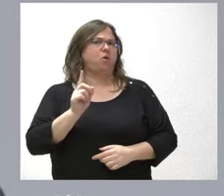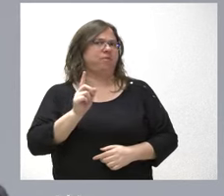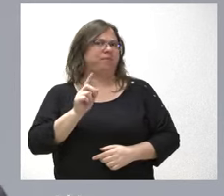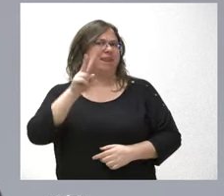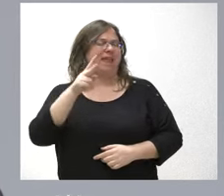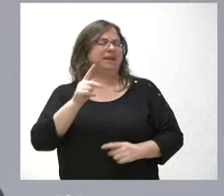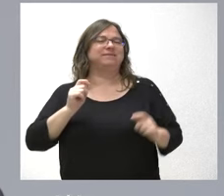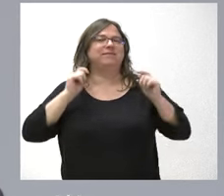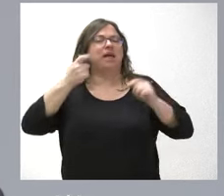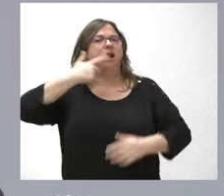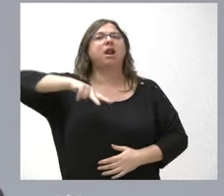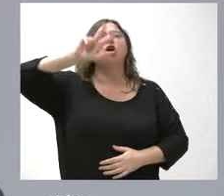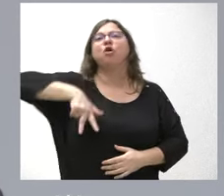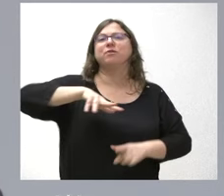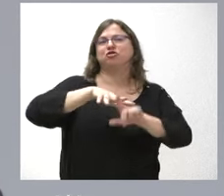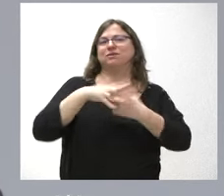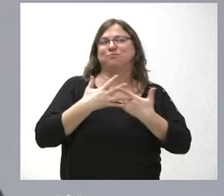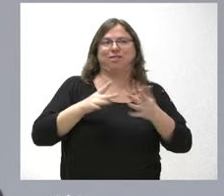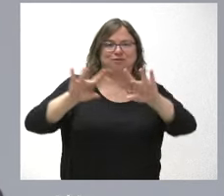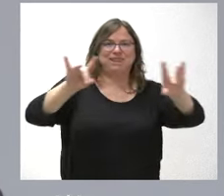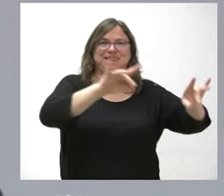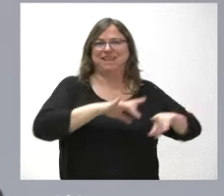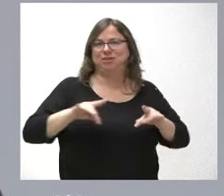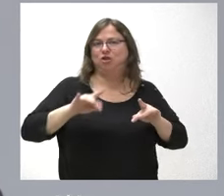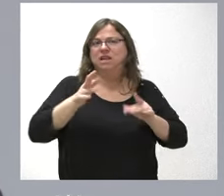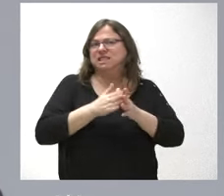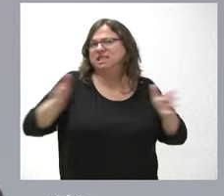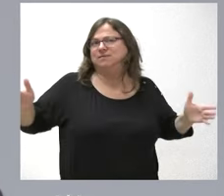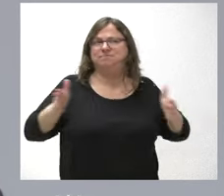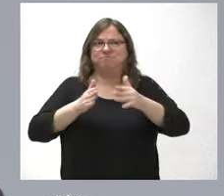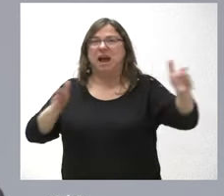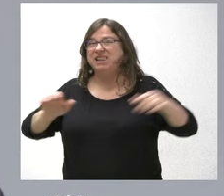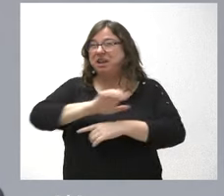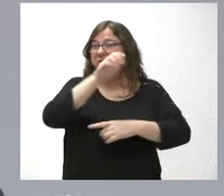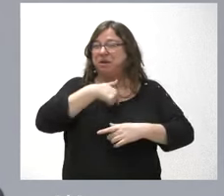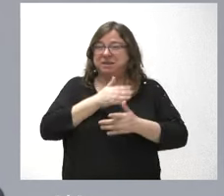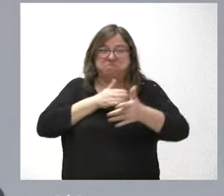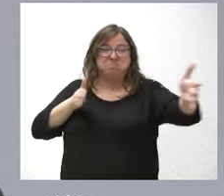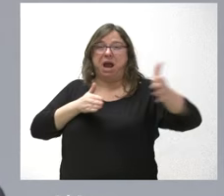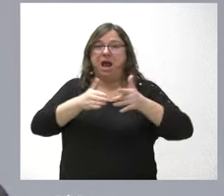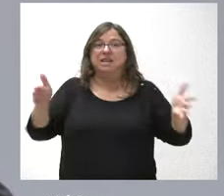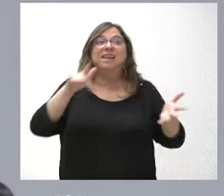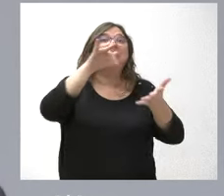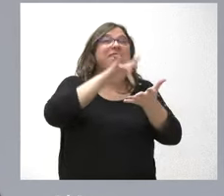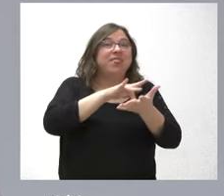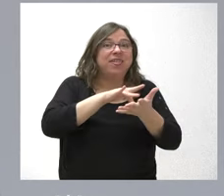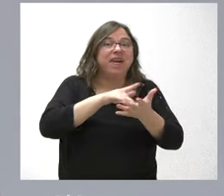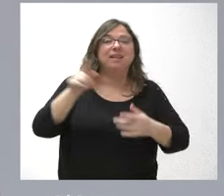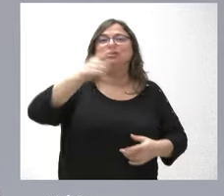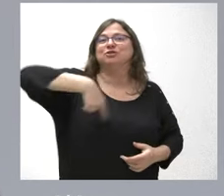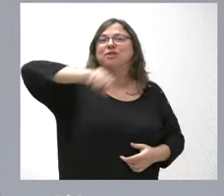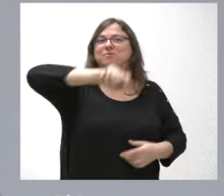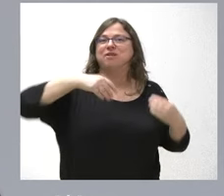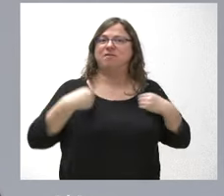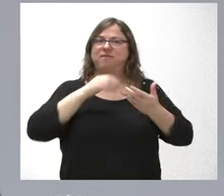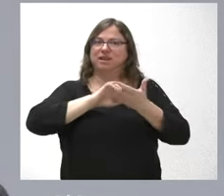física que tenemos. Somos una de las comunidades autónomas más extensas de toda Europa. Ese día no todo el mundo, no todos los ciudadanos de